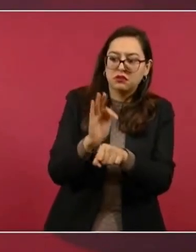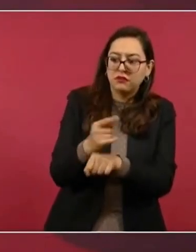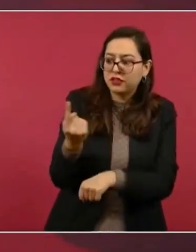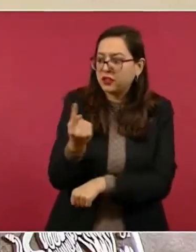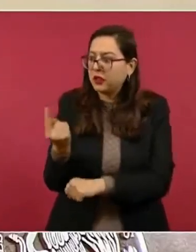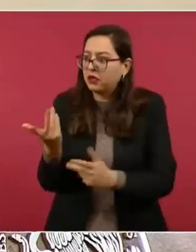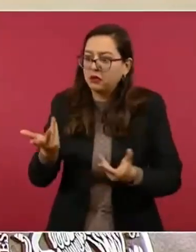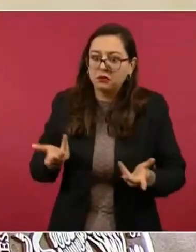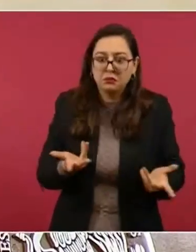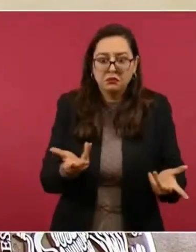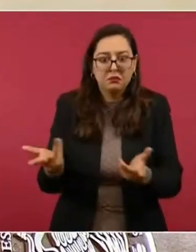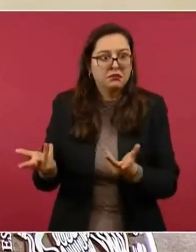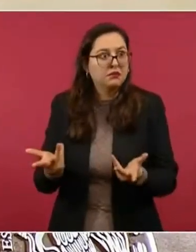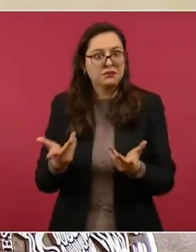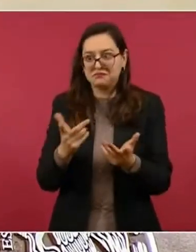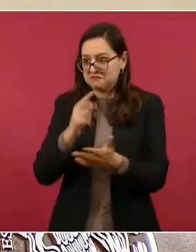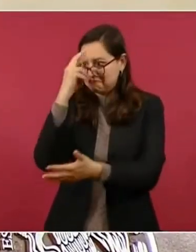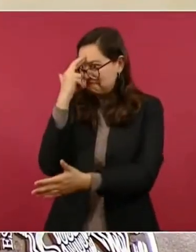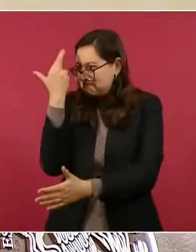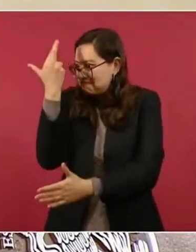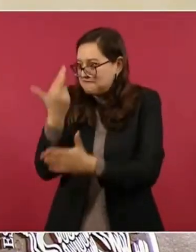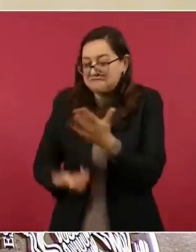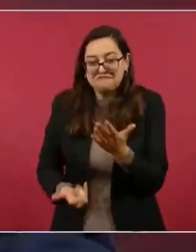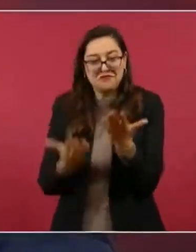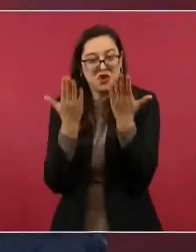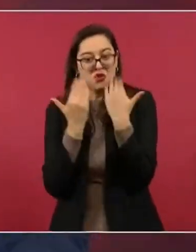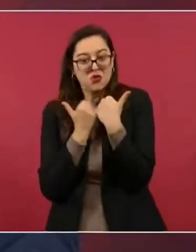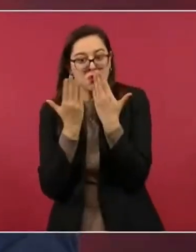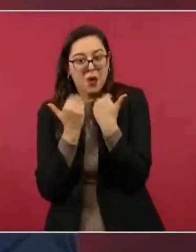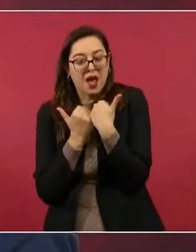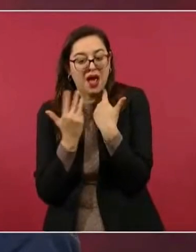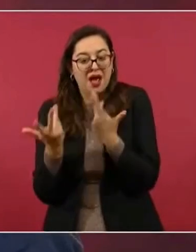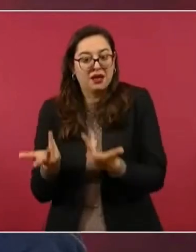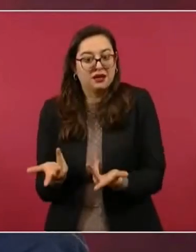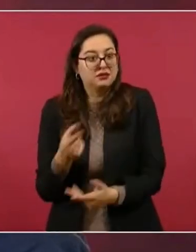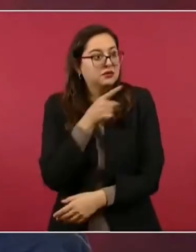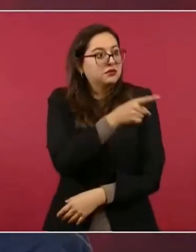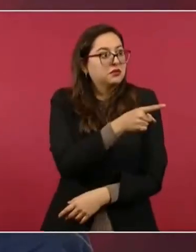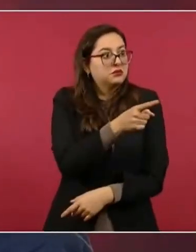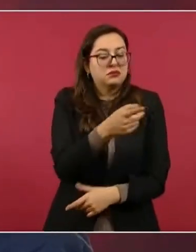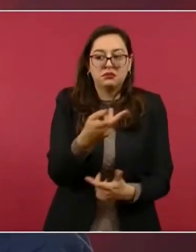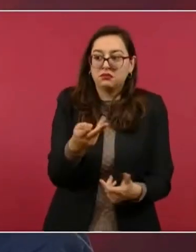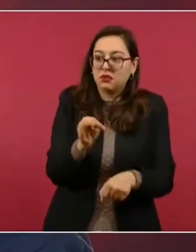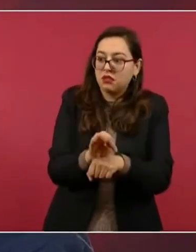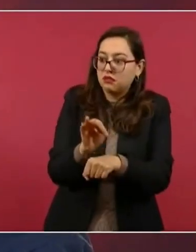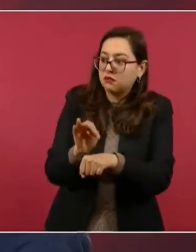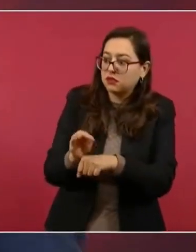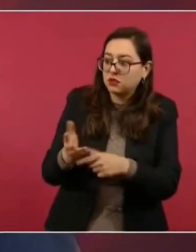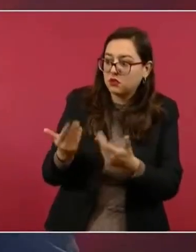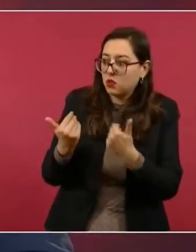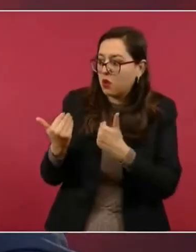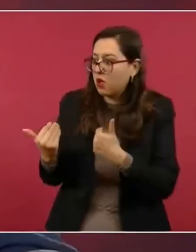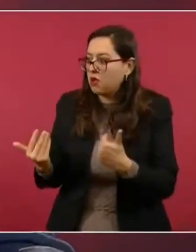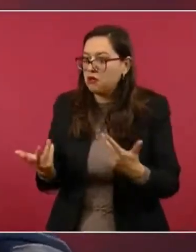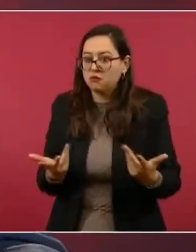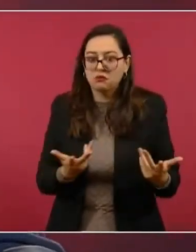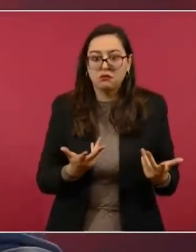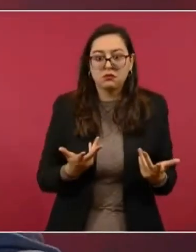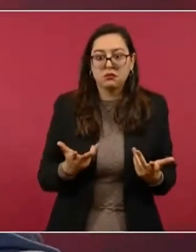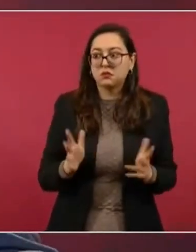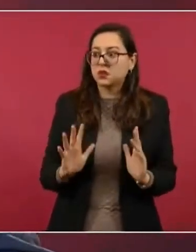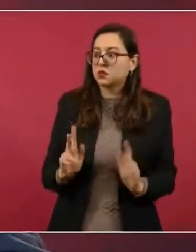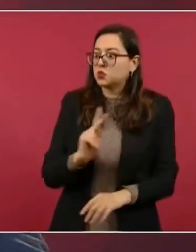las sociedades, organizaciones de derechos humanos. ¿Quiénes eran